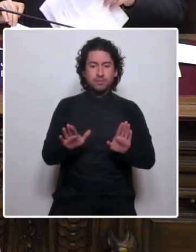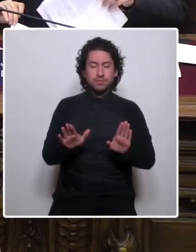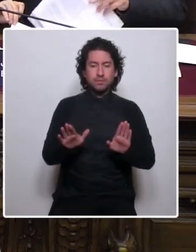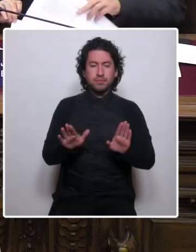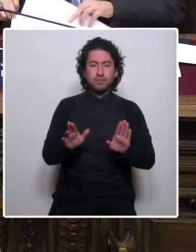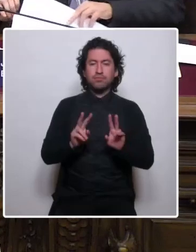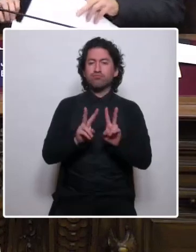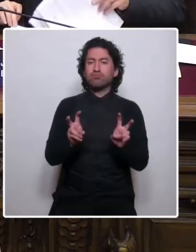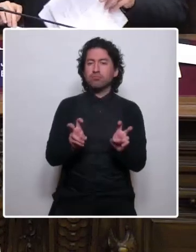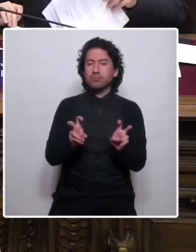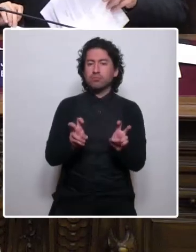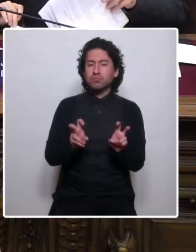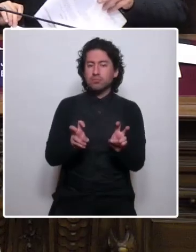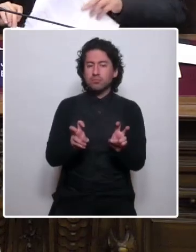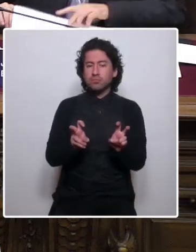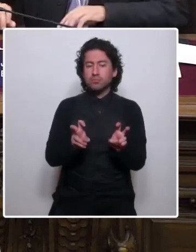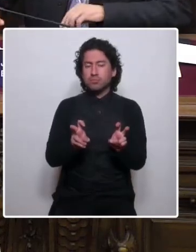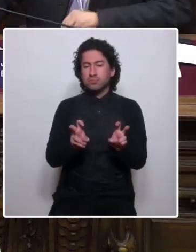al funcionamiento,